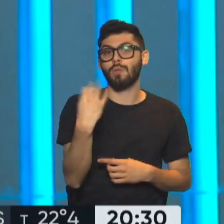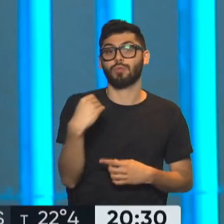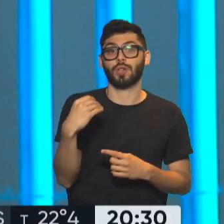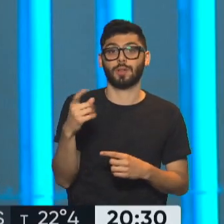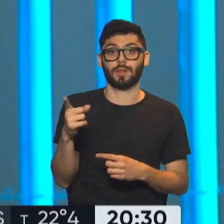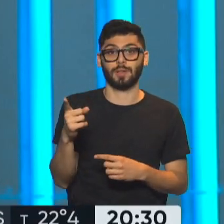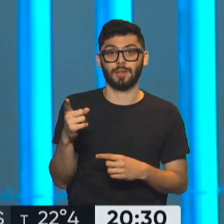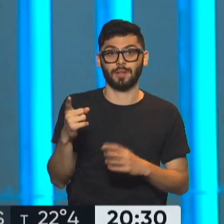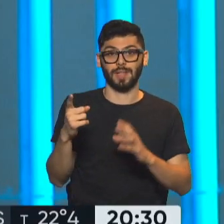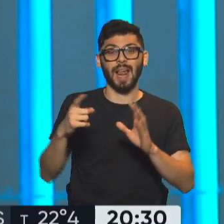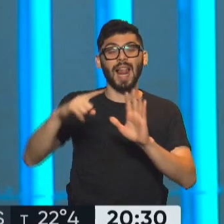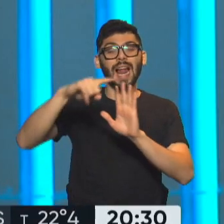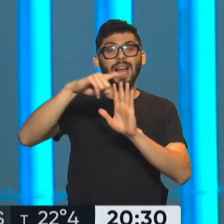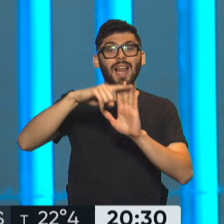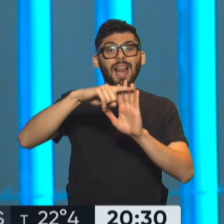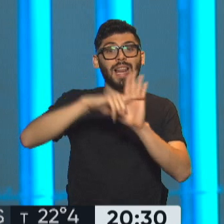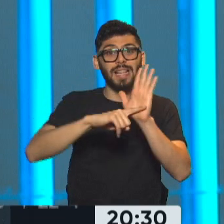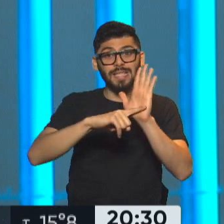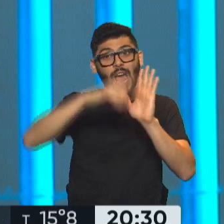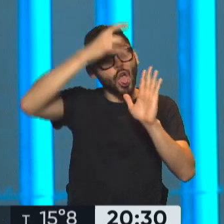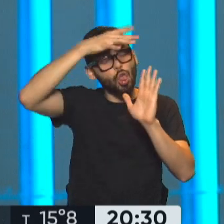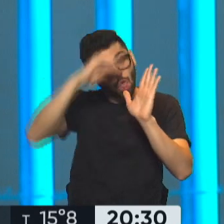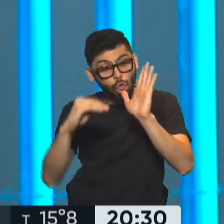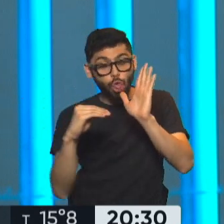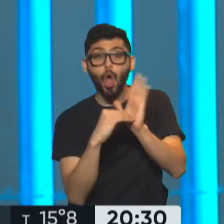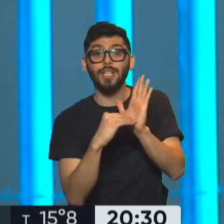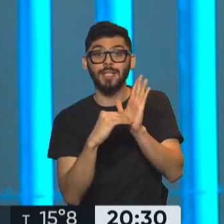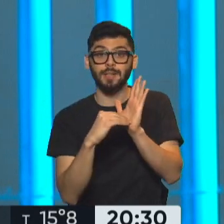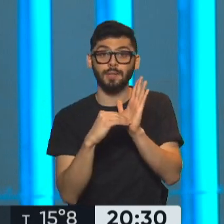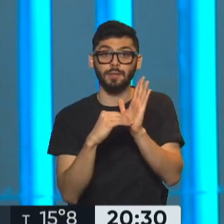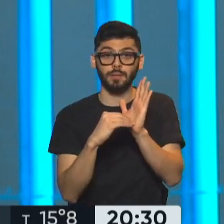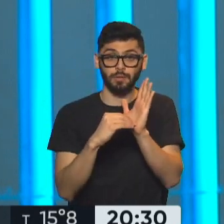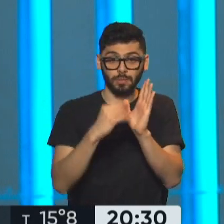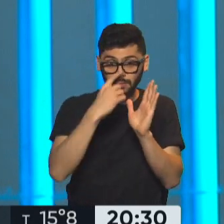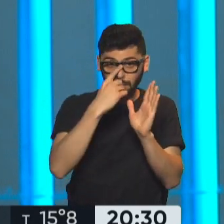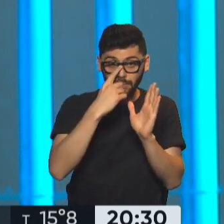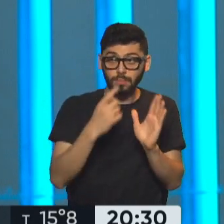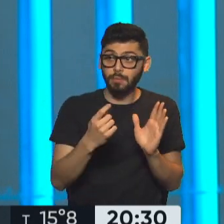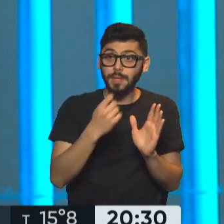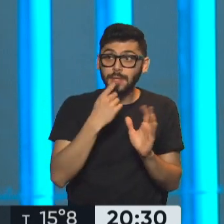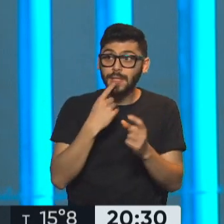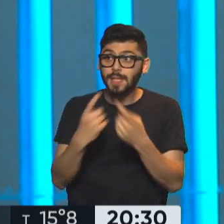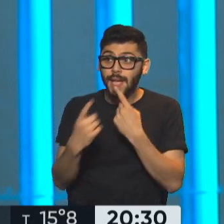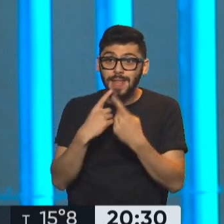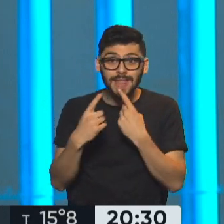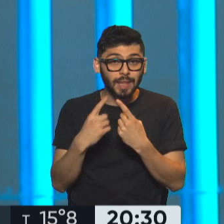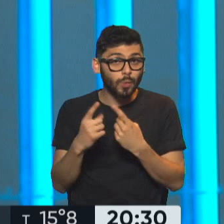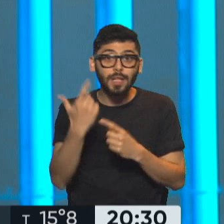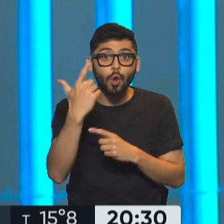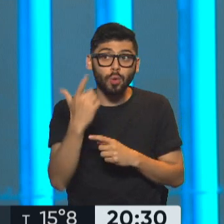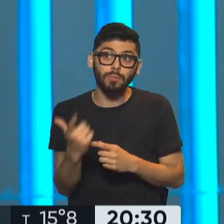lugar 12 en la lista de candidatos a legisladoras. No la hubiéramos conocido nunca si no es por esta nota.